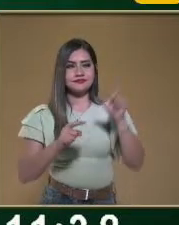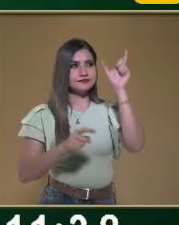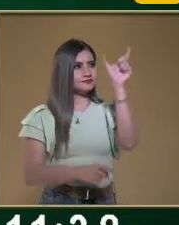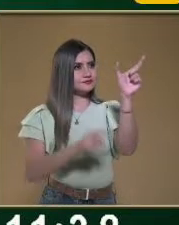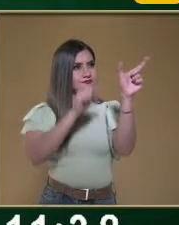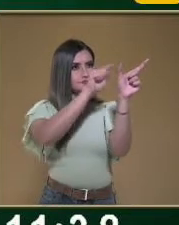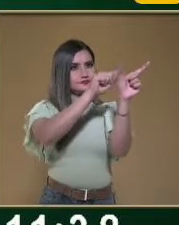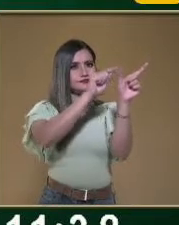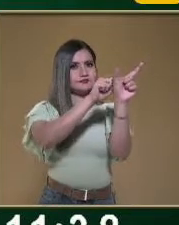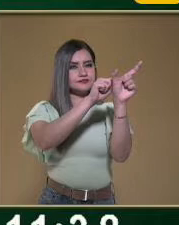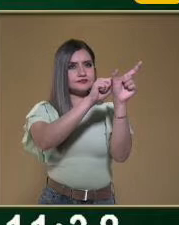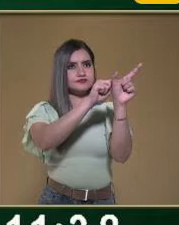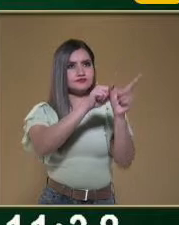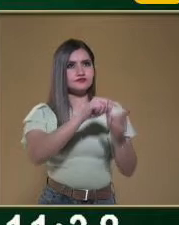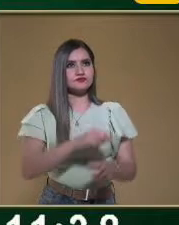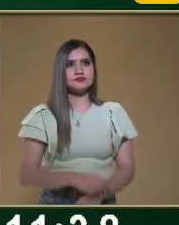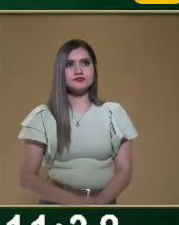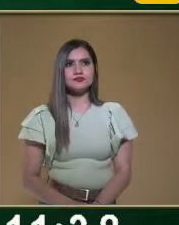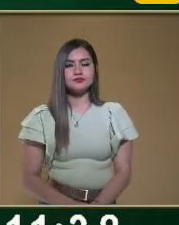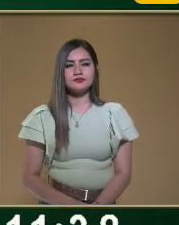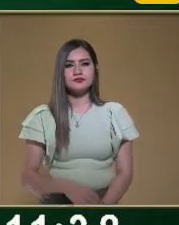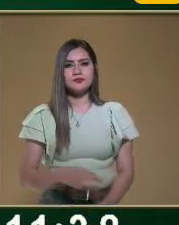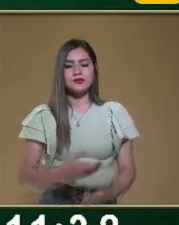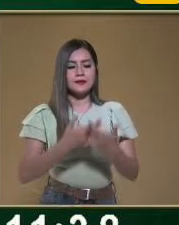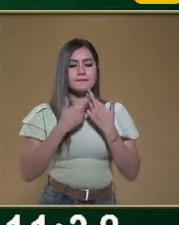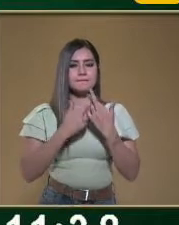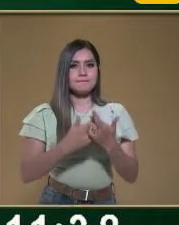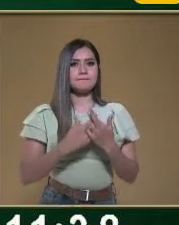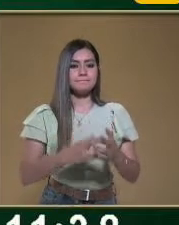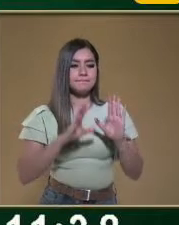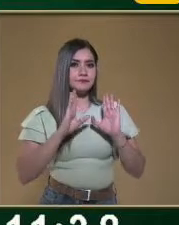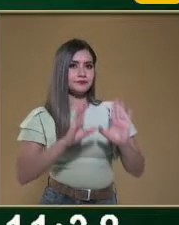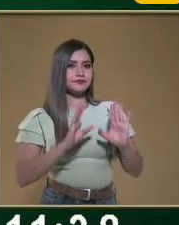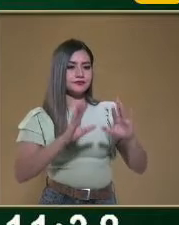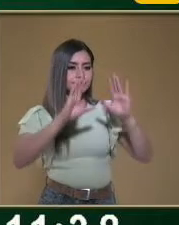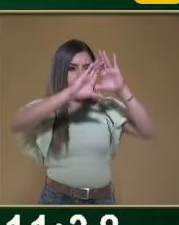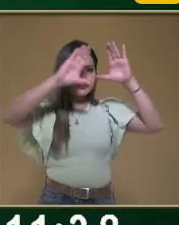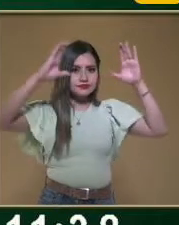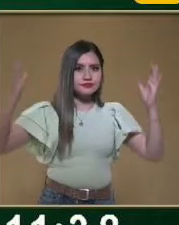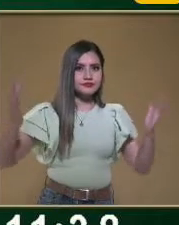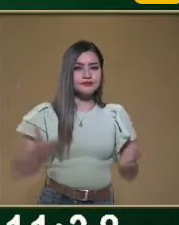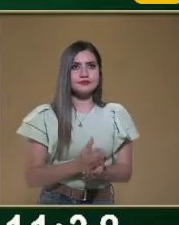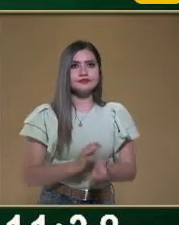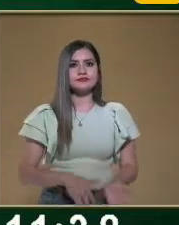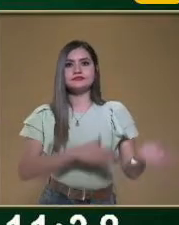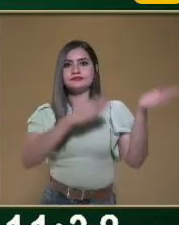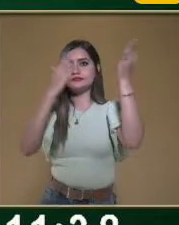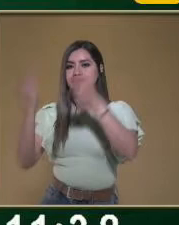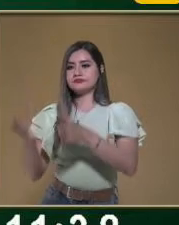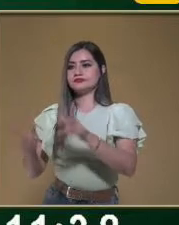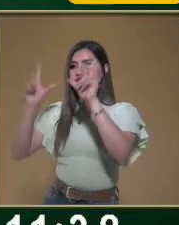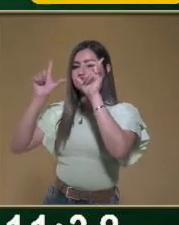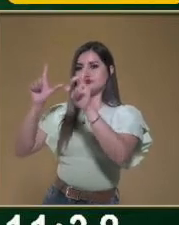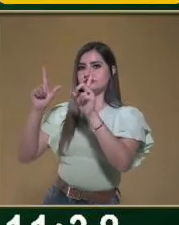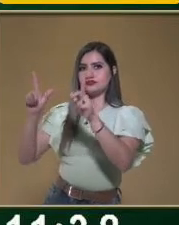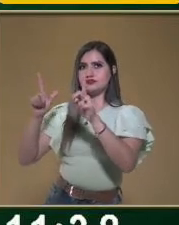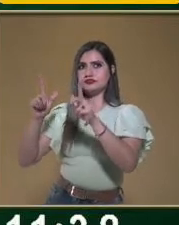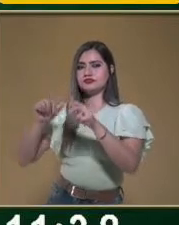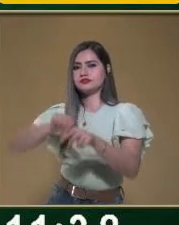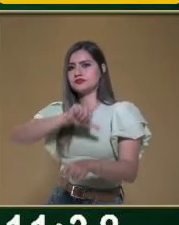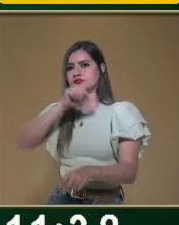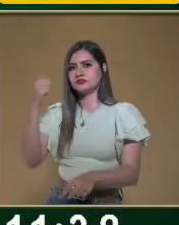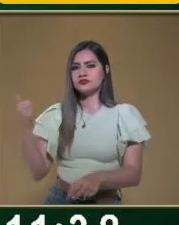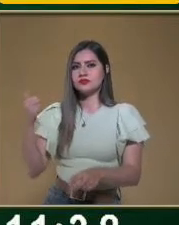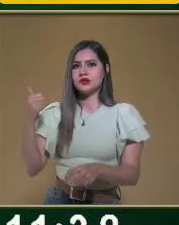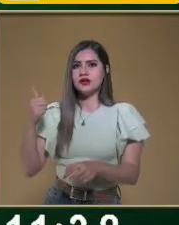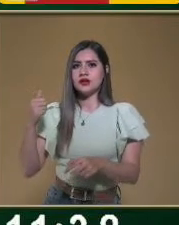cuidar el planeta. Y tenemos un bote de basura. Siguiente imagen. recicla para cuidar el planeta. Y está una